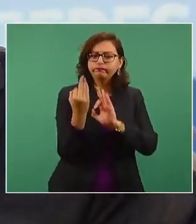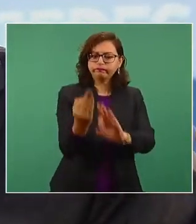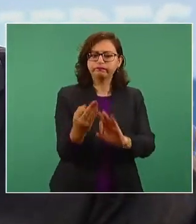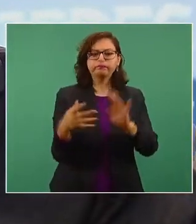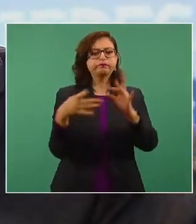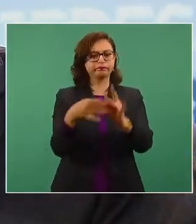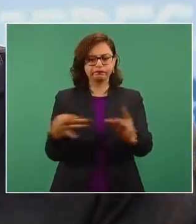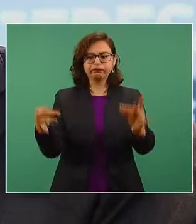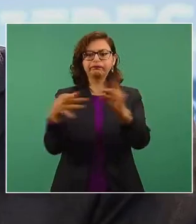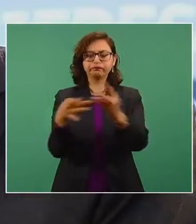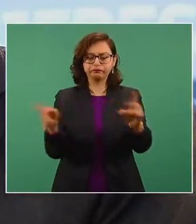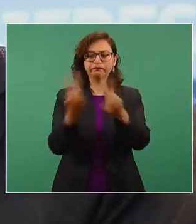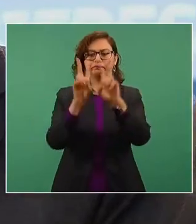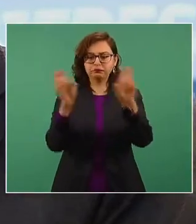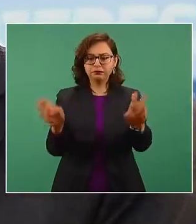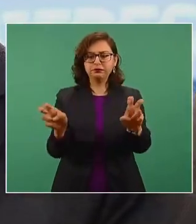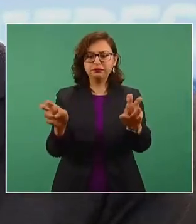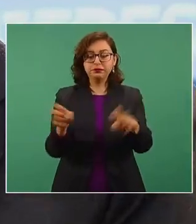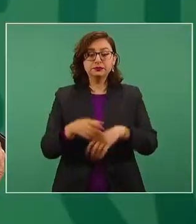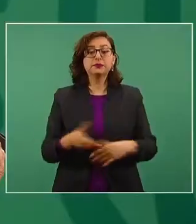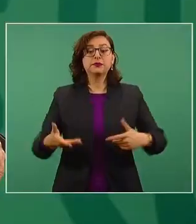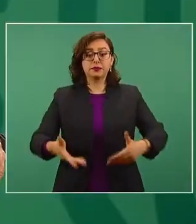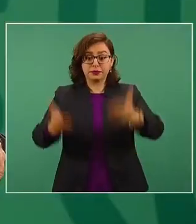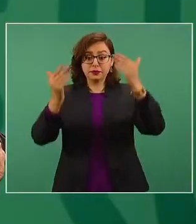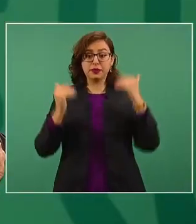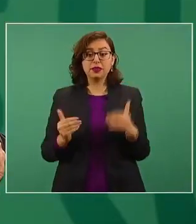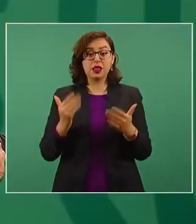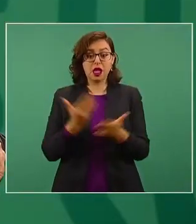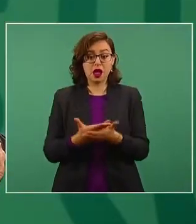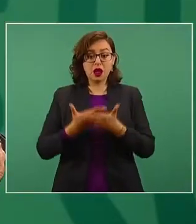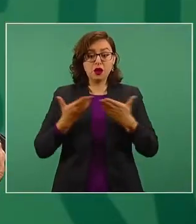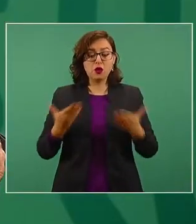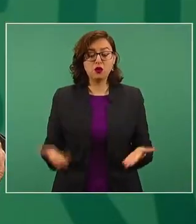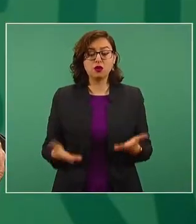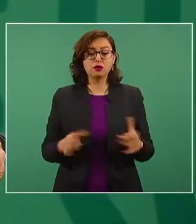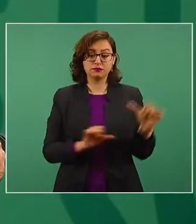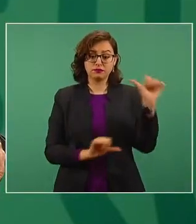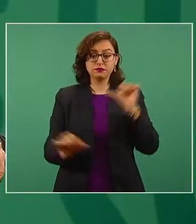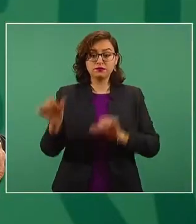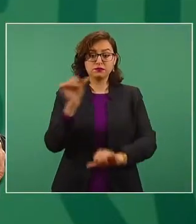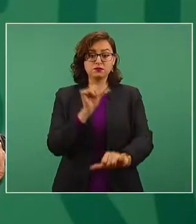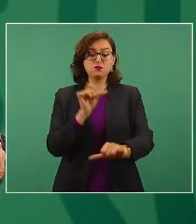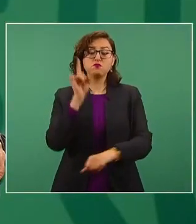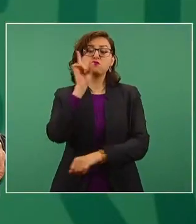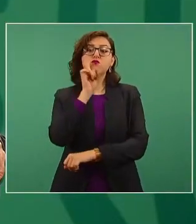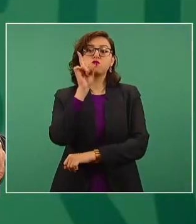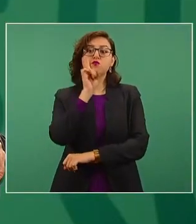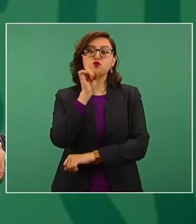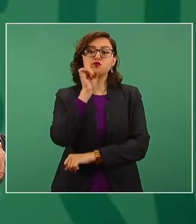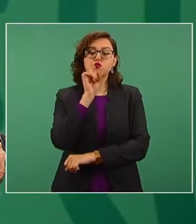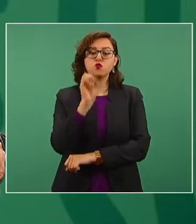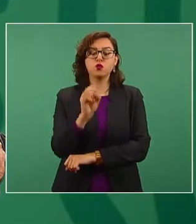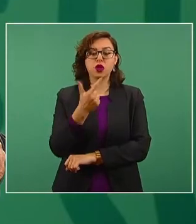Vamos a, si les parece, escuchar a la licenciada Olga Sánchez